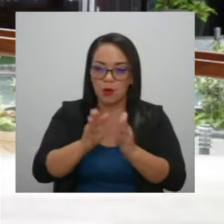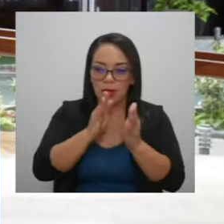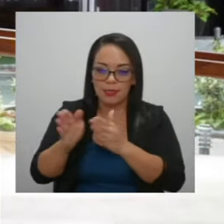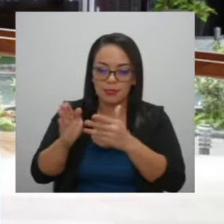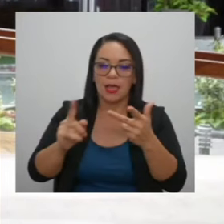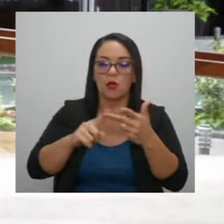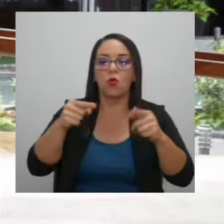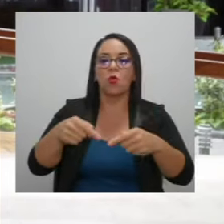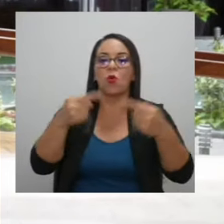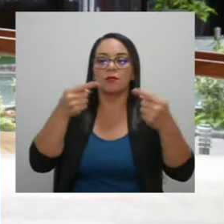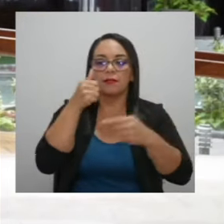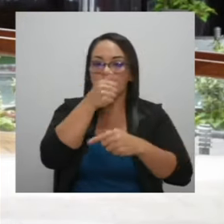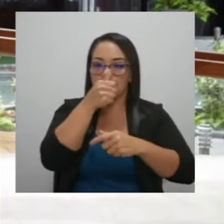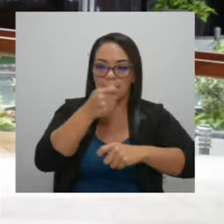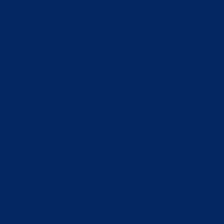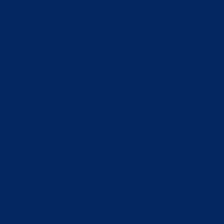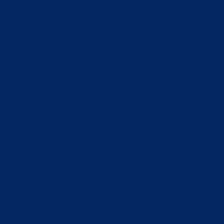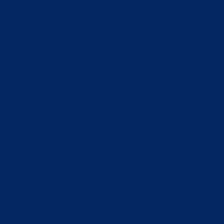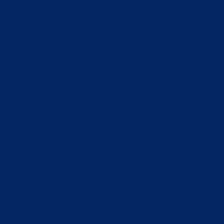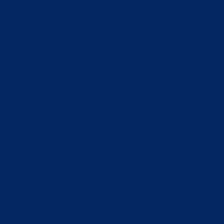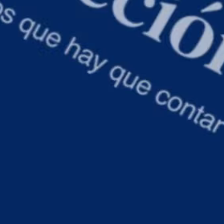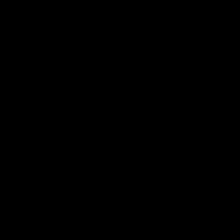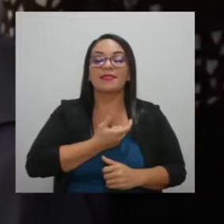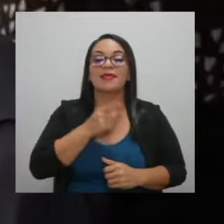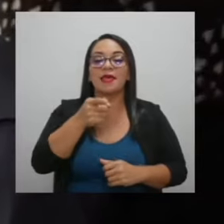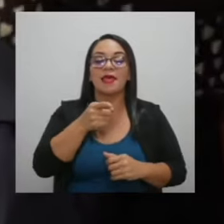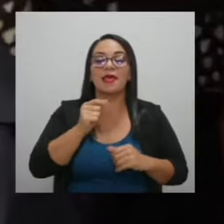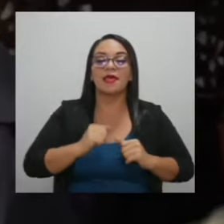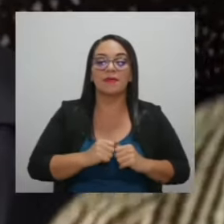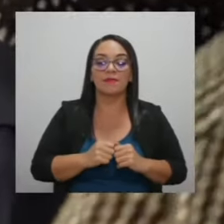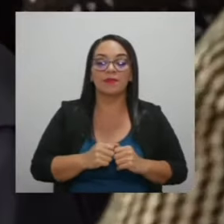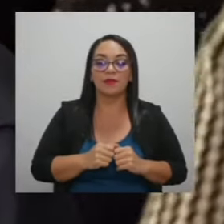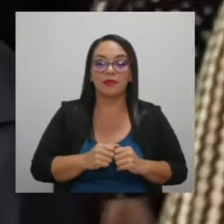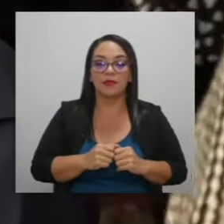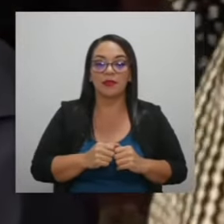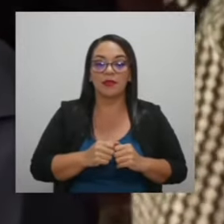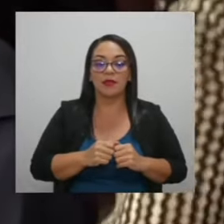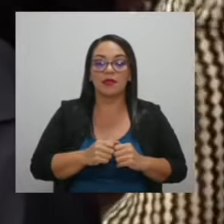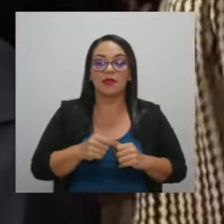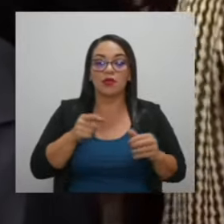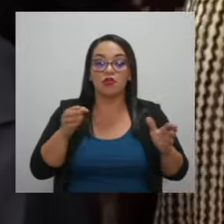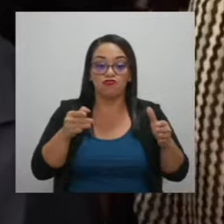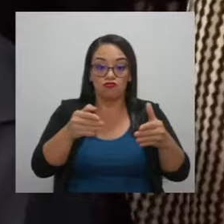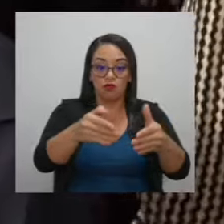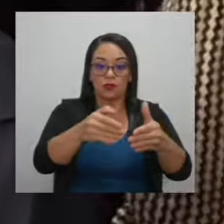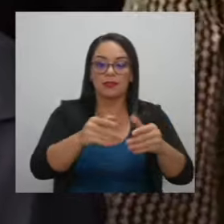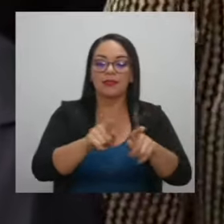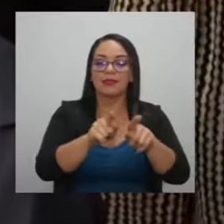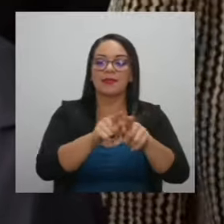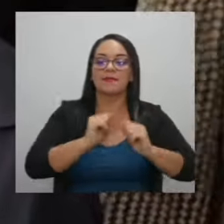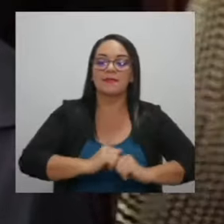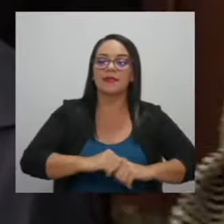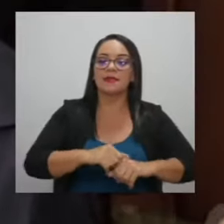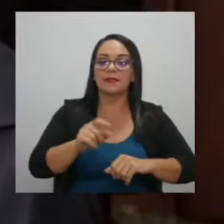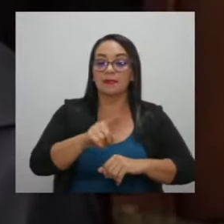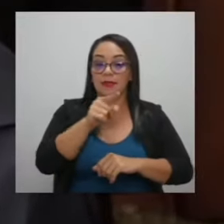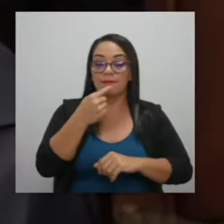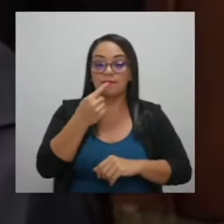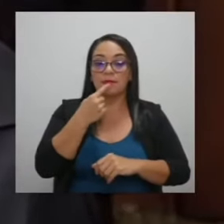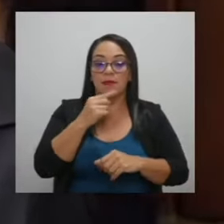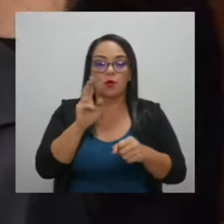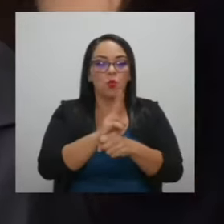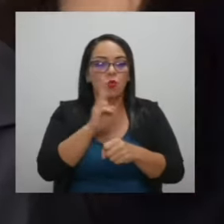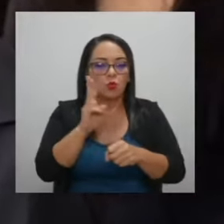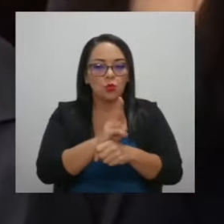narcotráfico en Limón. Señora Met, obviamente la utilidad, el beneficio de los